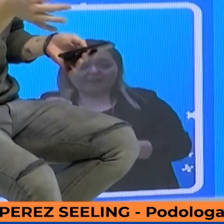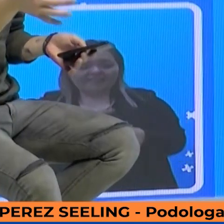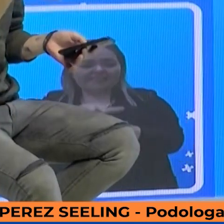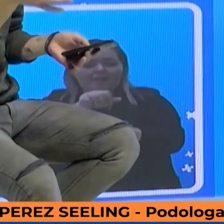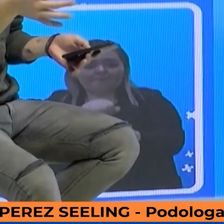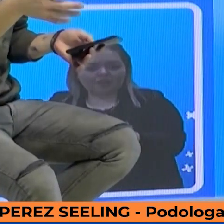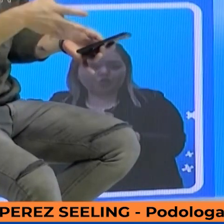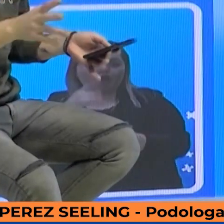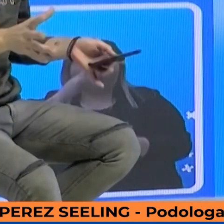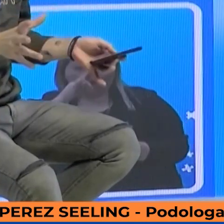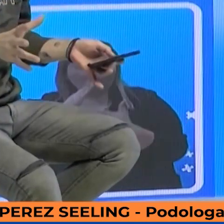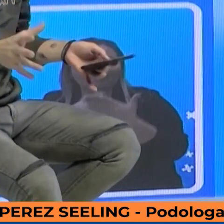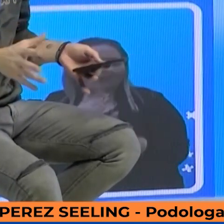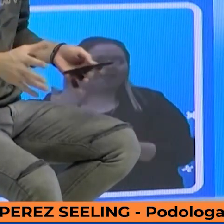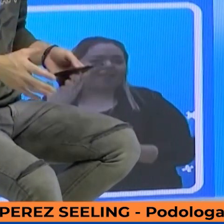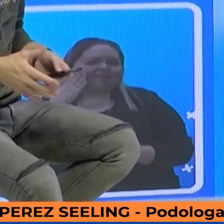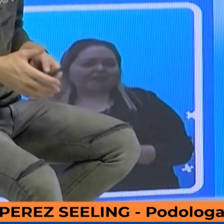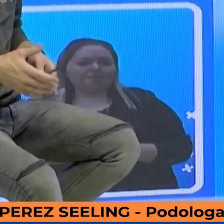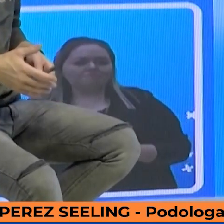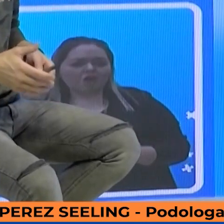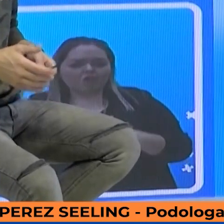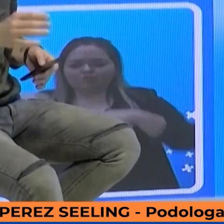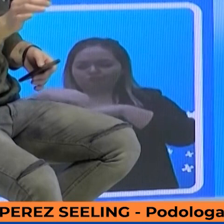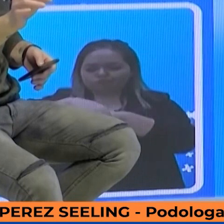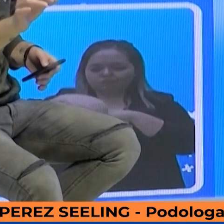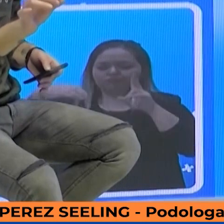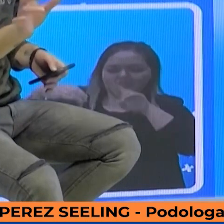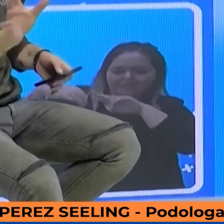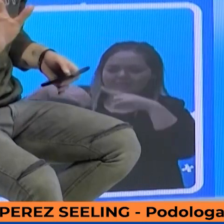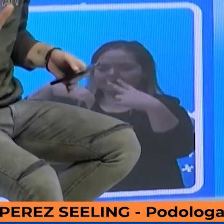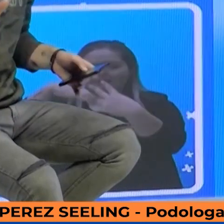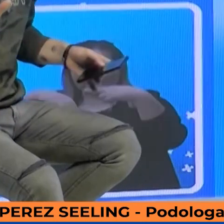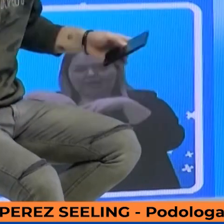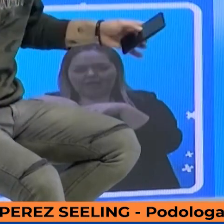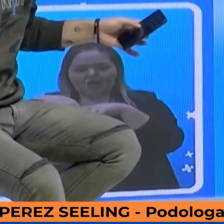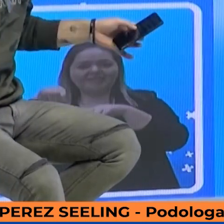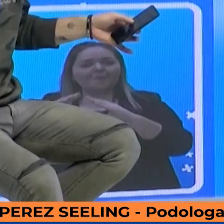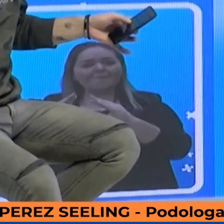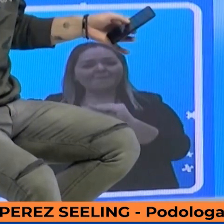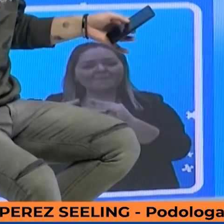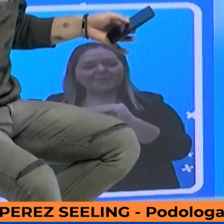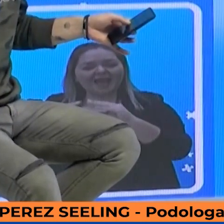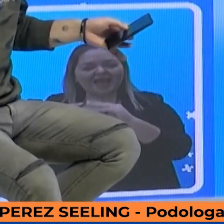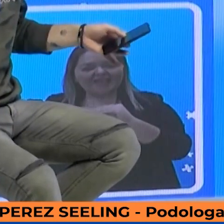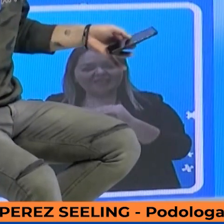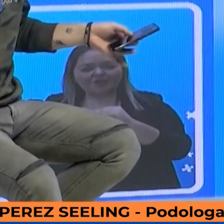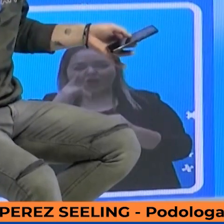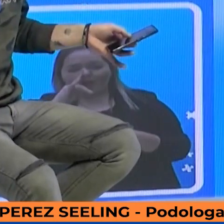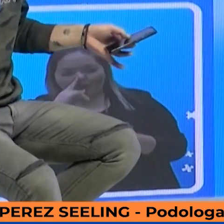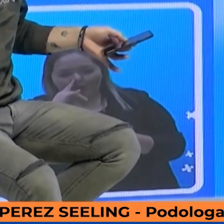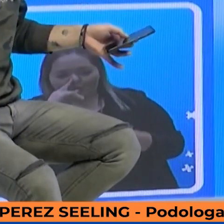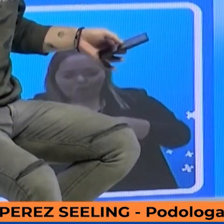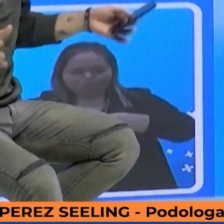y específico y exacto que requiere, digamos, el pie en cada rincón, ¿no es cierto? Correcto. La verdad